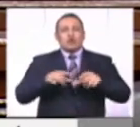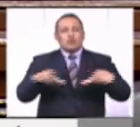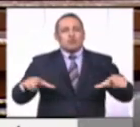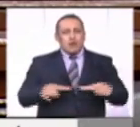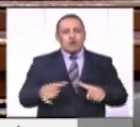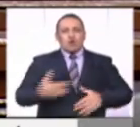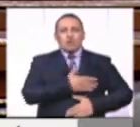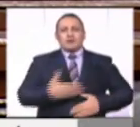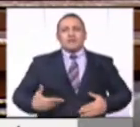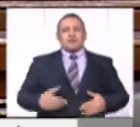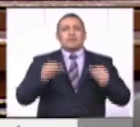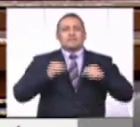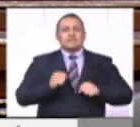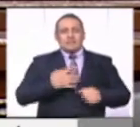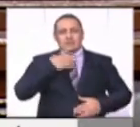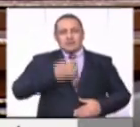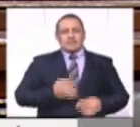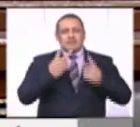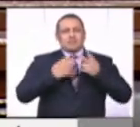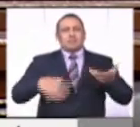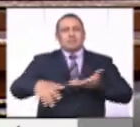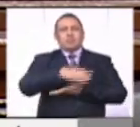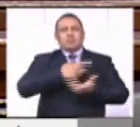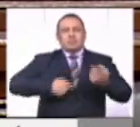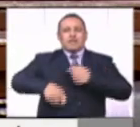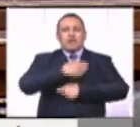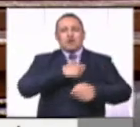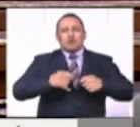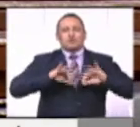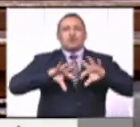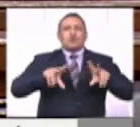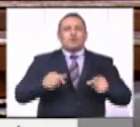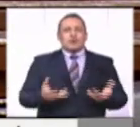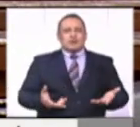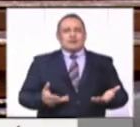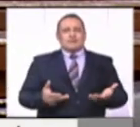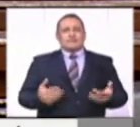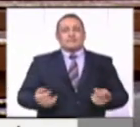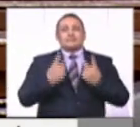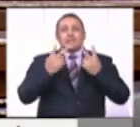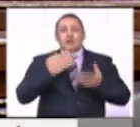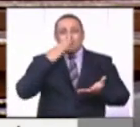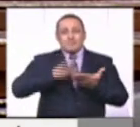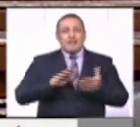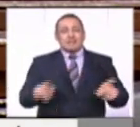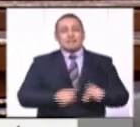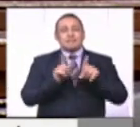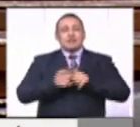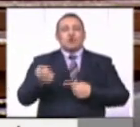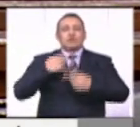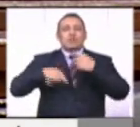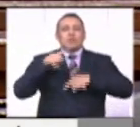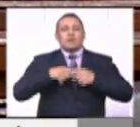los gobernadores simplente se malversa o se roba y lo peor lo devuelve muchas veces al